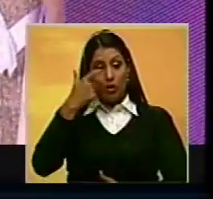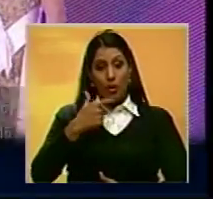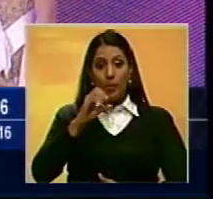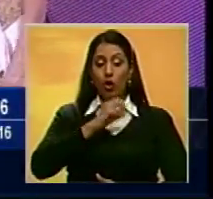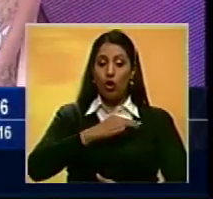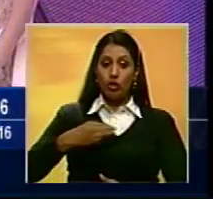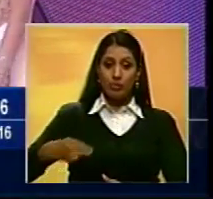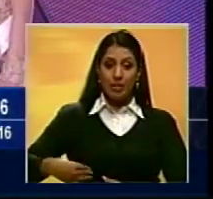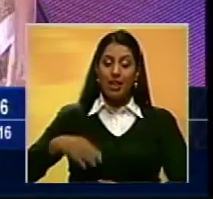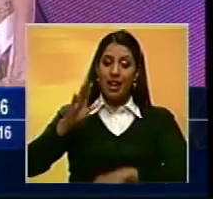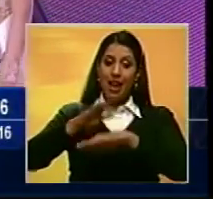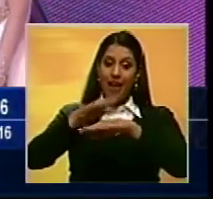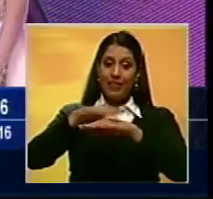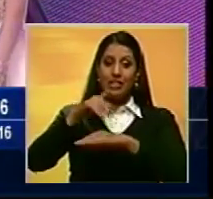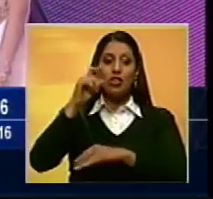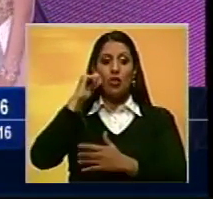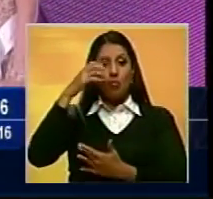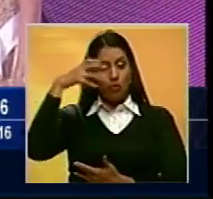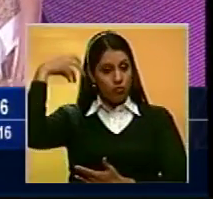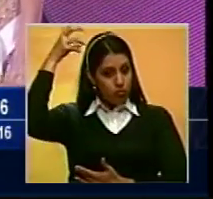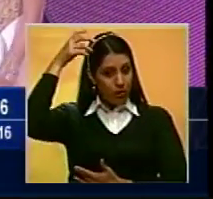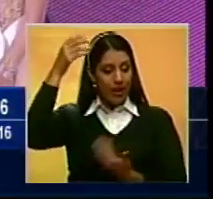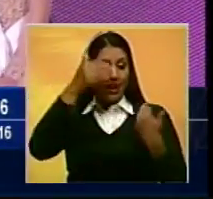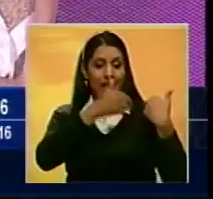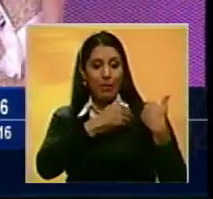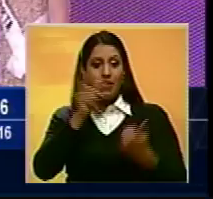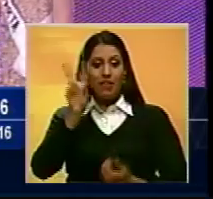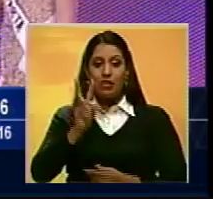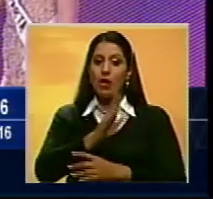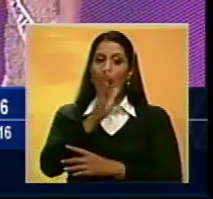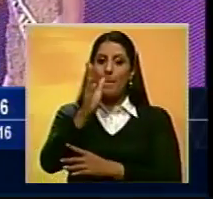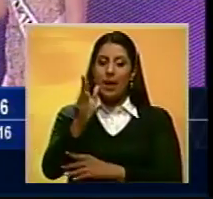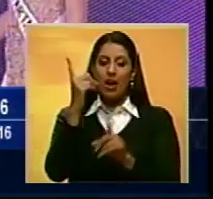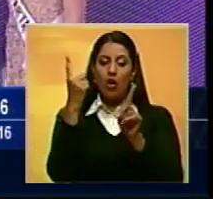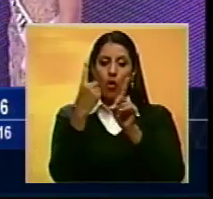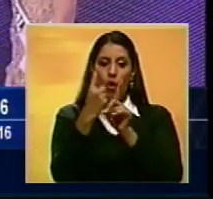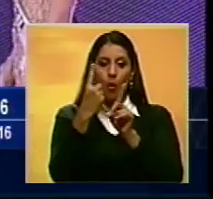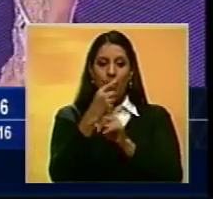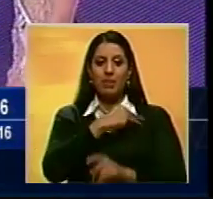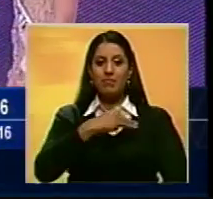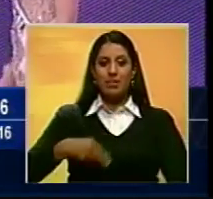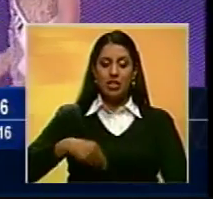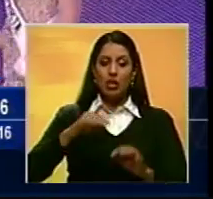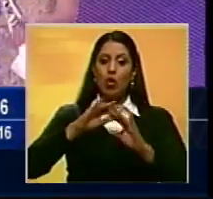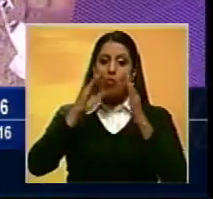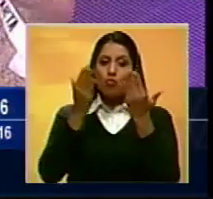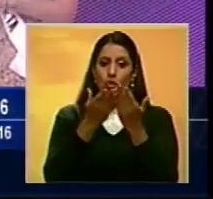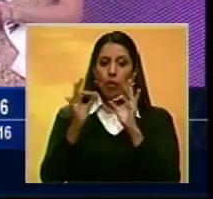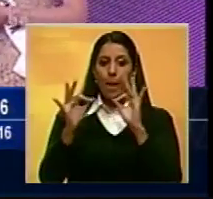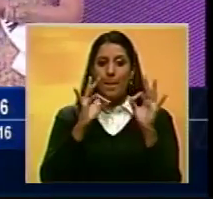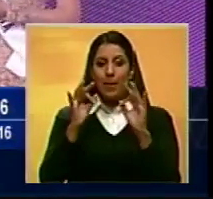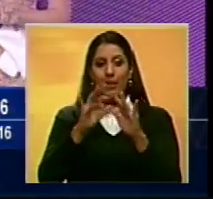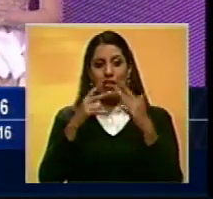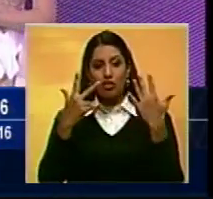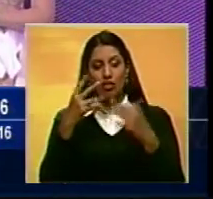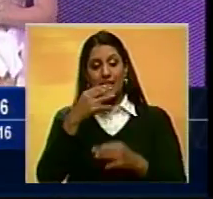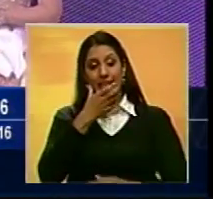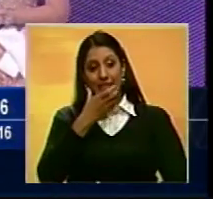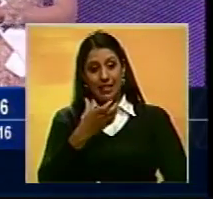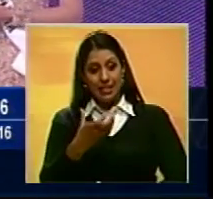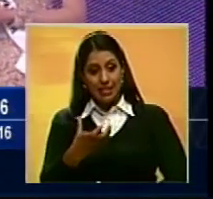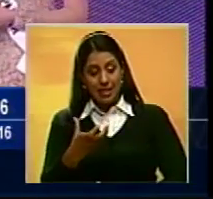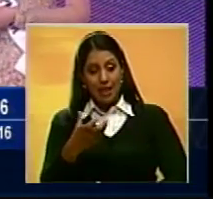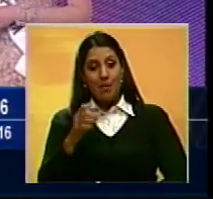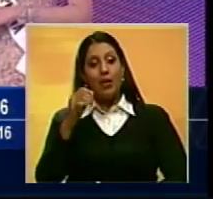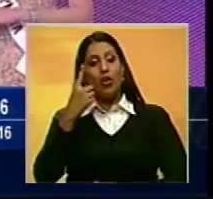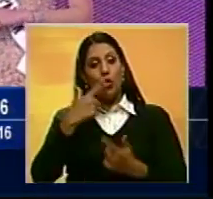Osmel Sousa anunció que será Diana Croce quien represente a Venezuela en la competencia de Miss Mundo, prevista para el próximo 18 de diciembre en la